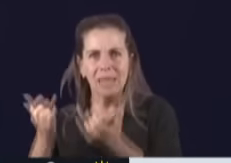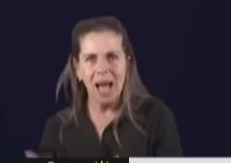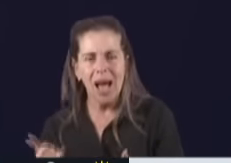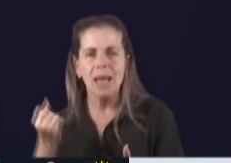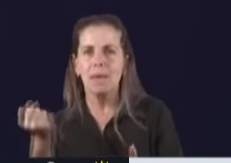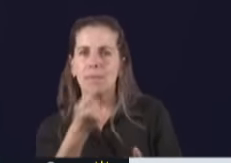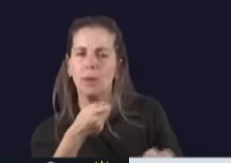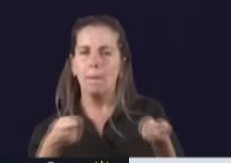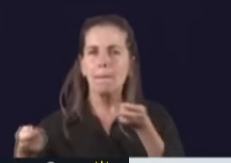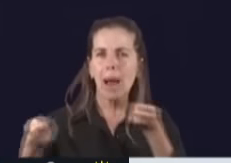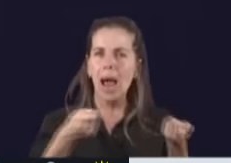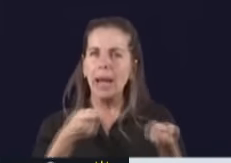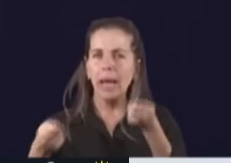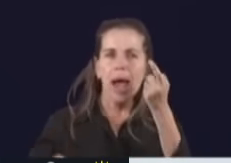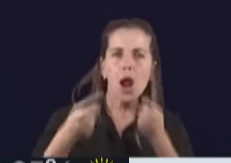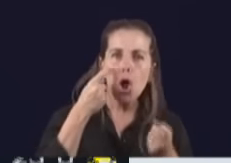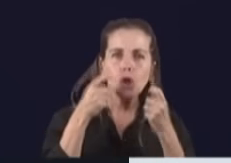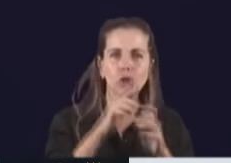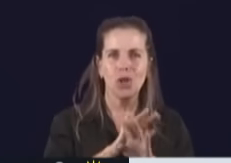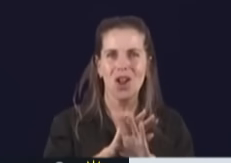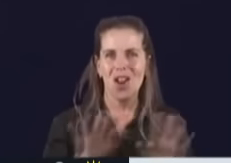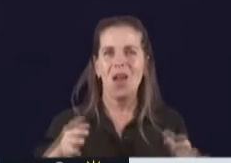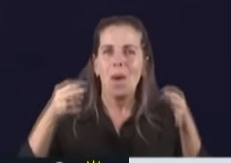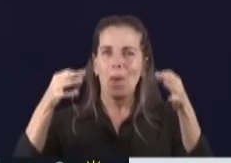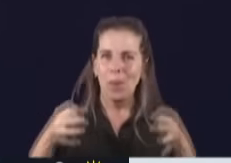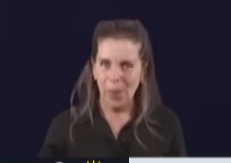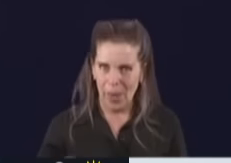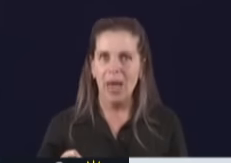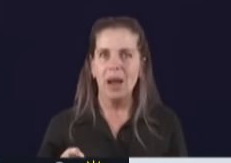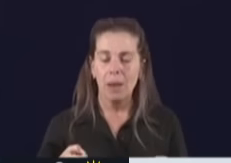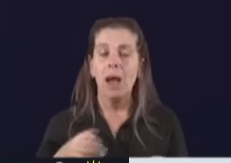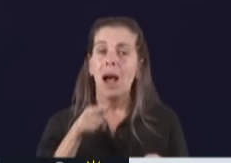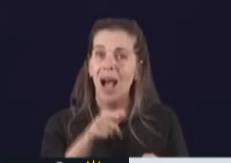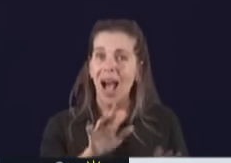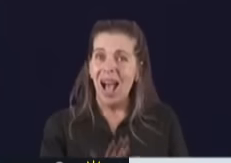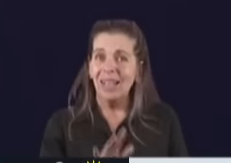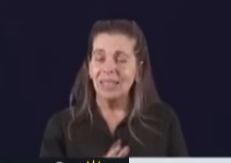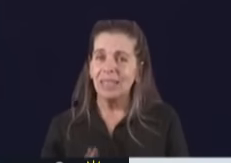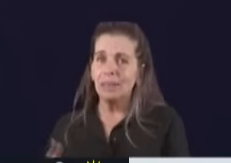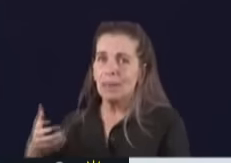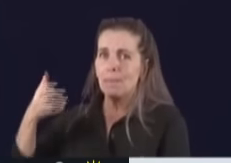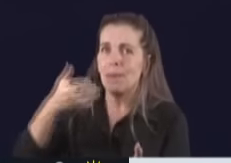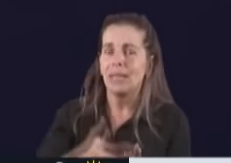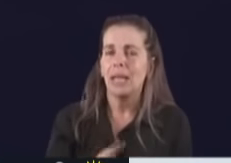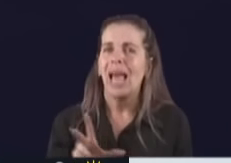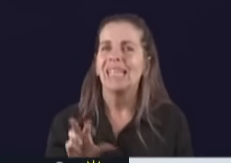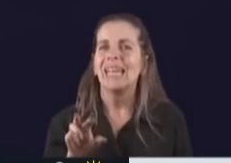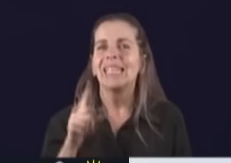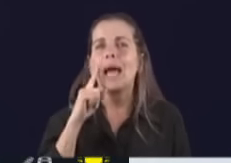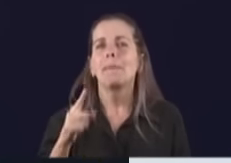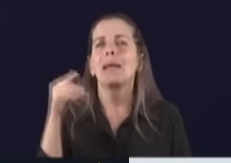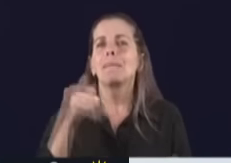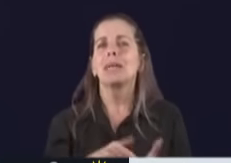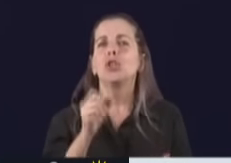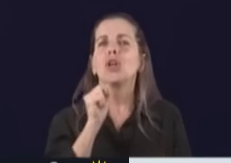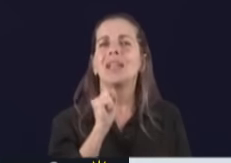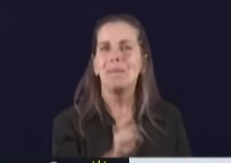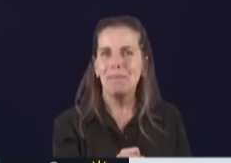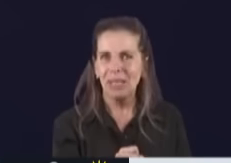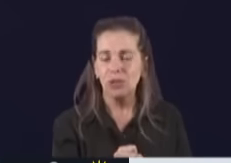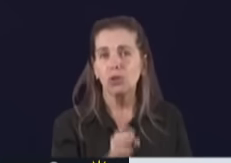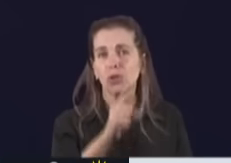y terminar con las intermediaciones. Esto nos permitió invertir casi 30.000 millones de pesos en equipamientos y obras en el